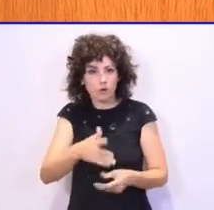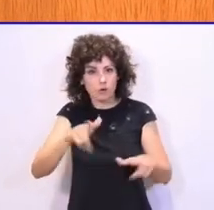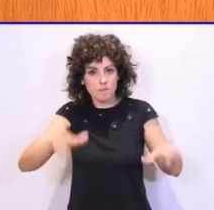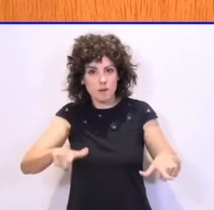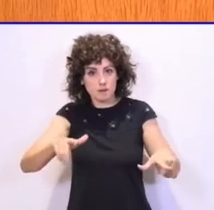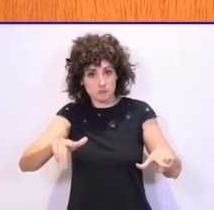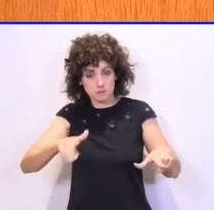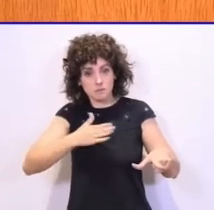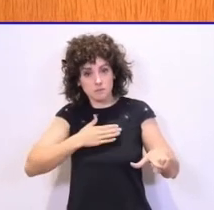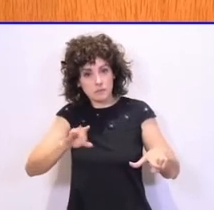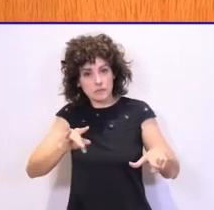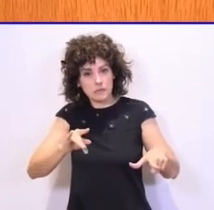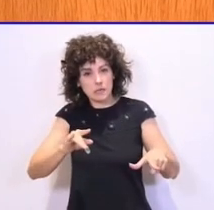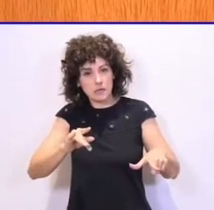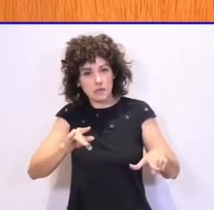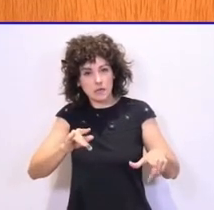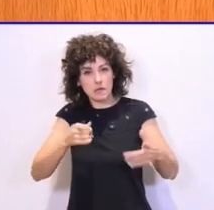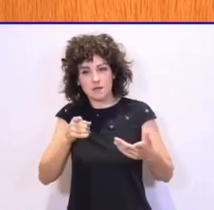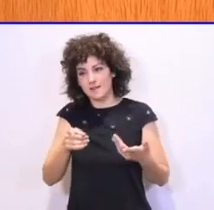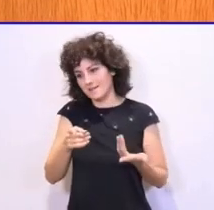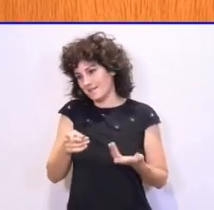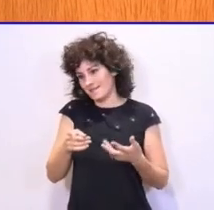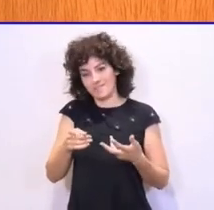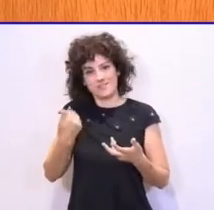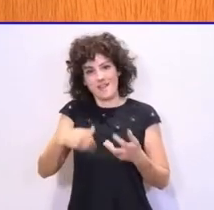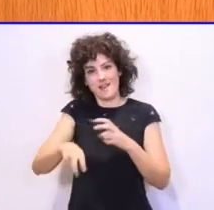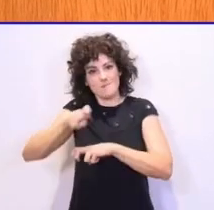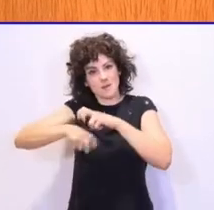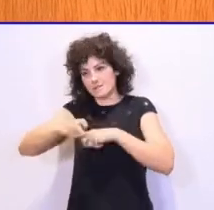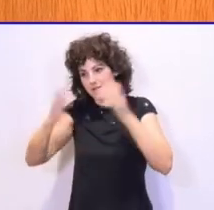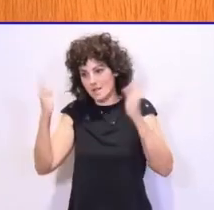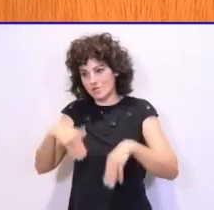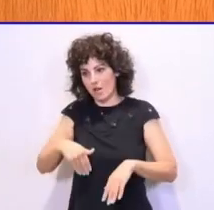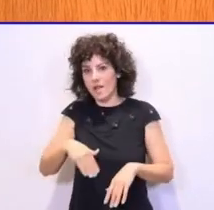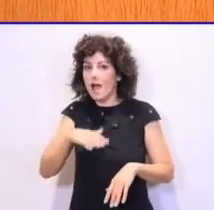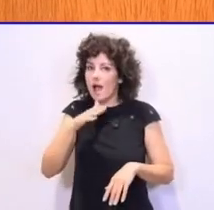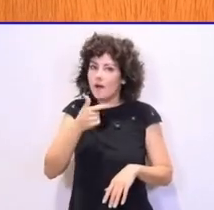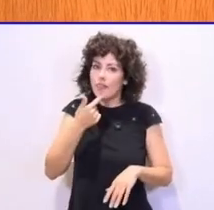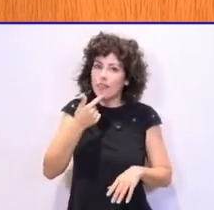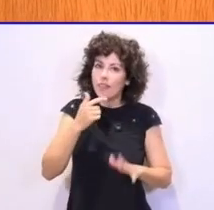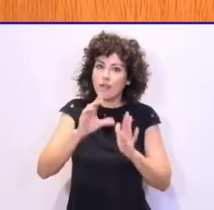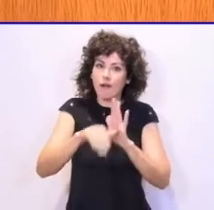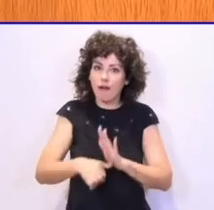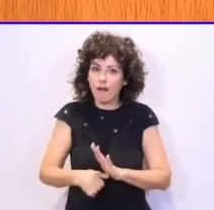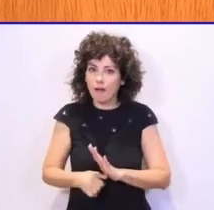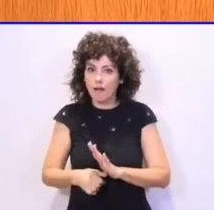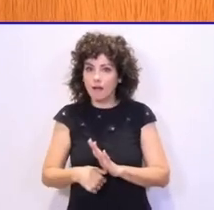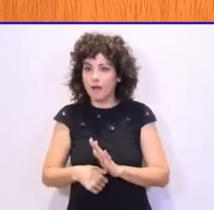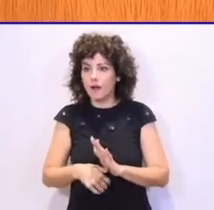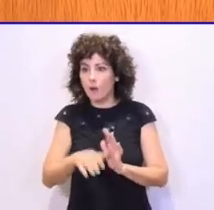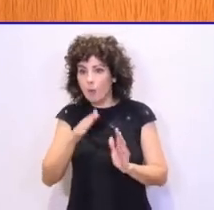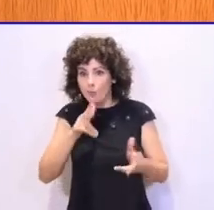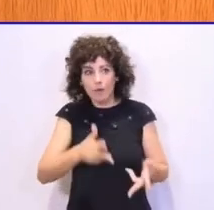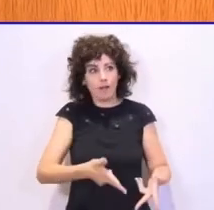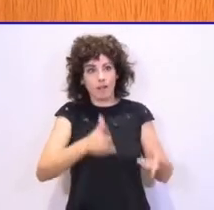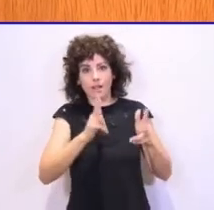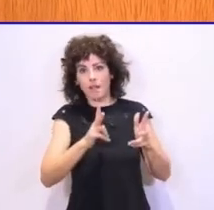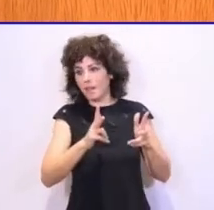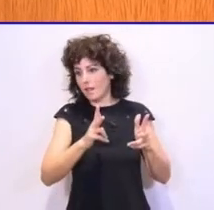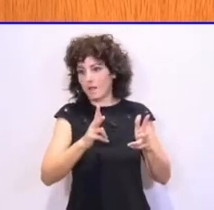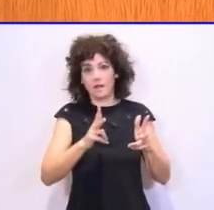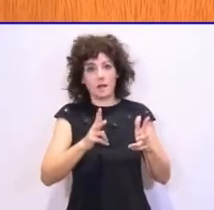nuestra tierra y eso ya no tiene marcha atrás ahora vienen a hablar de moratorias después de de que han dejado vía libres